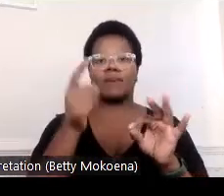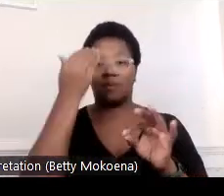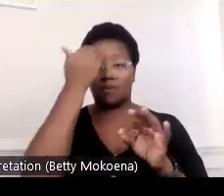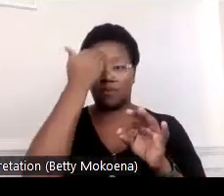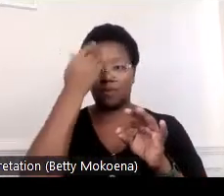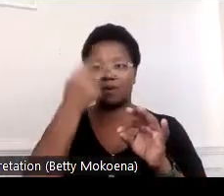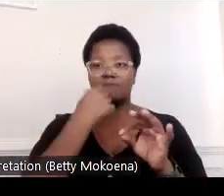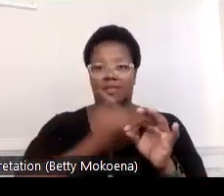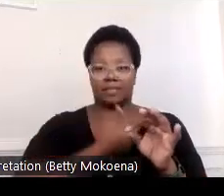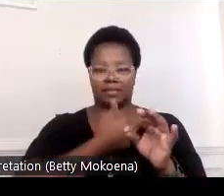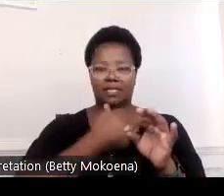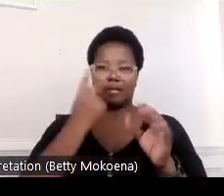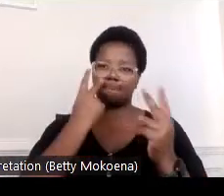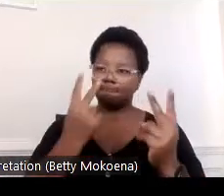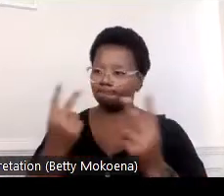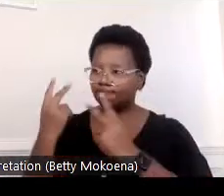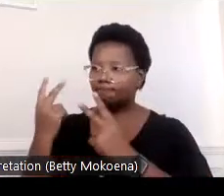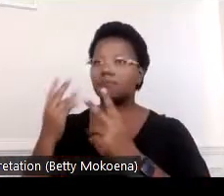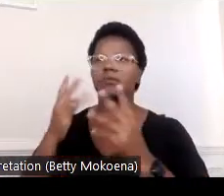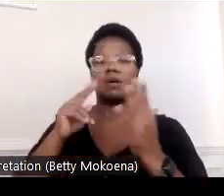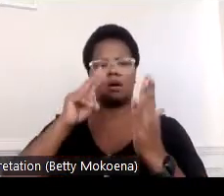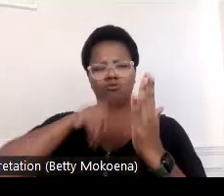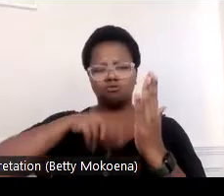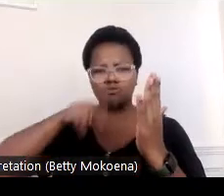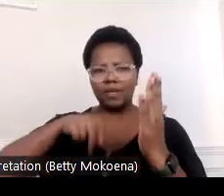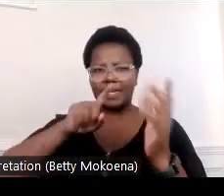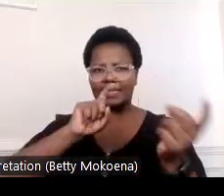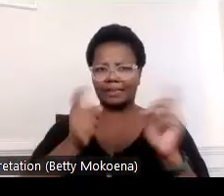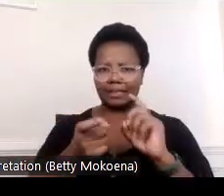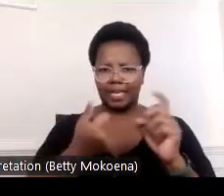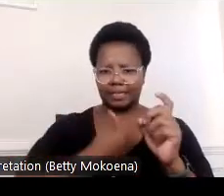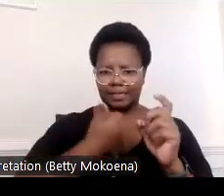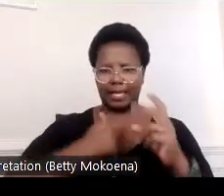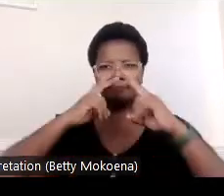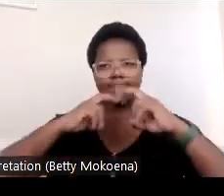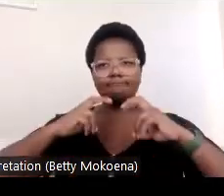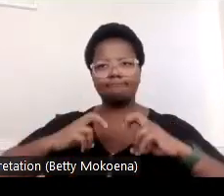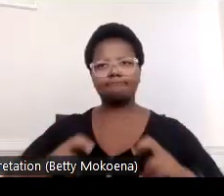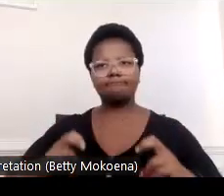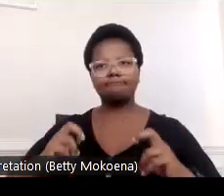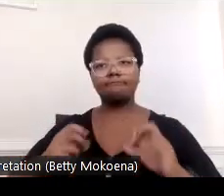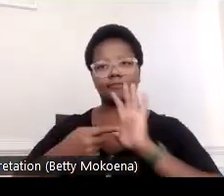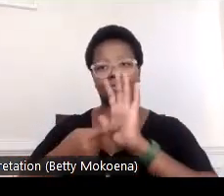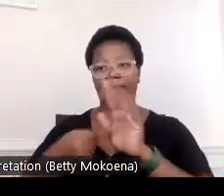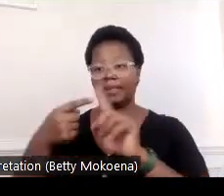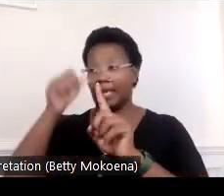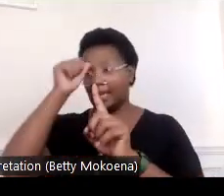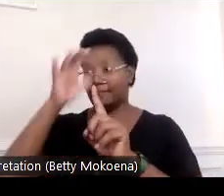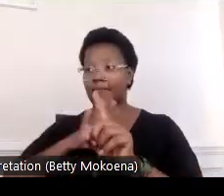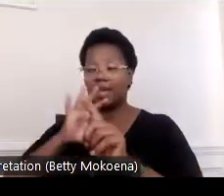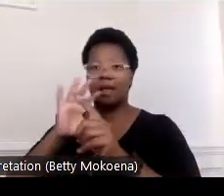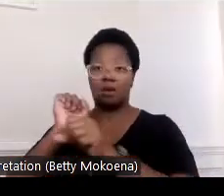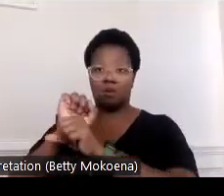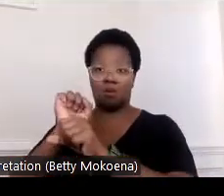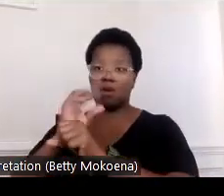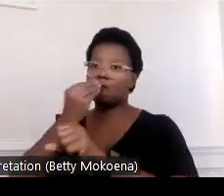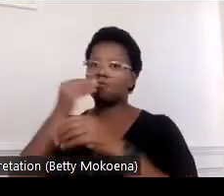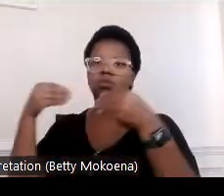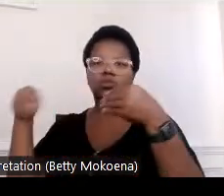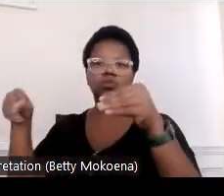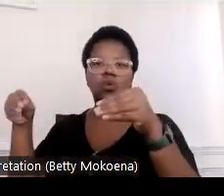verdad poder ser flexibles irresponder cuando se necesita cambio Así que hubo un señor que está trabajando una